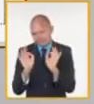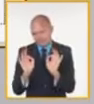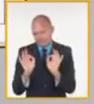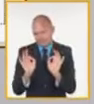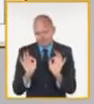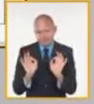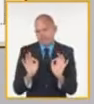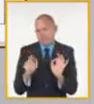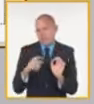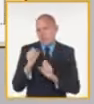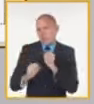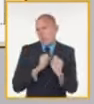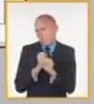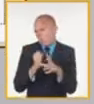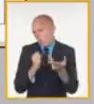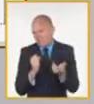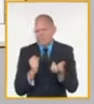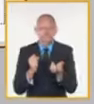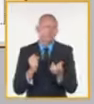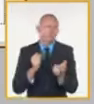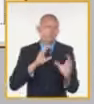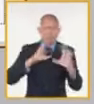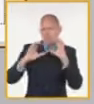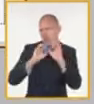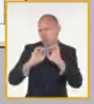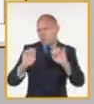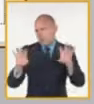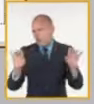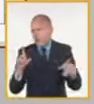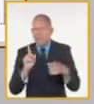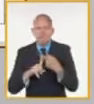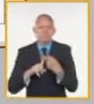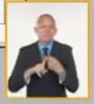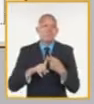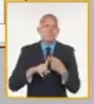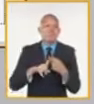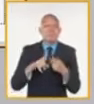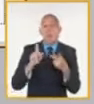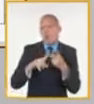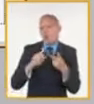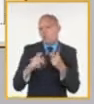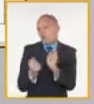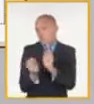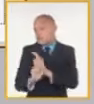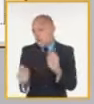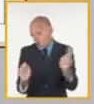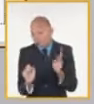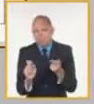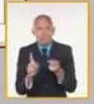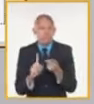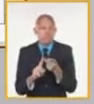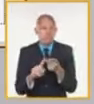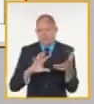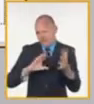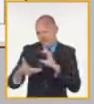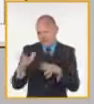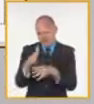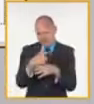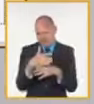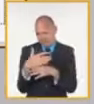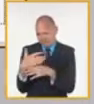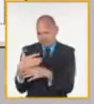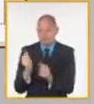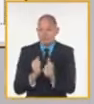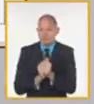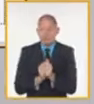comunicativo de lo mediático Pero puede llegar también al grado de acciones terroristas y que tiene En definitiva como organización